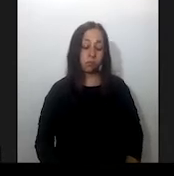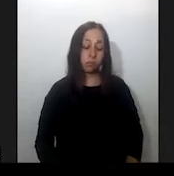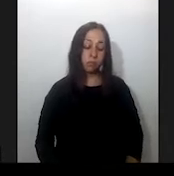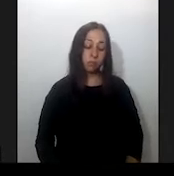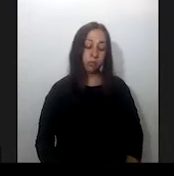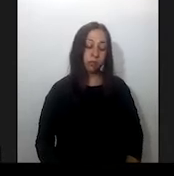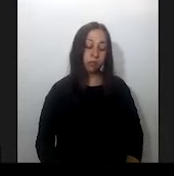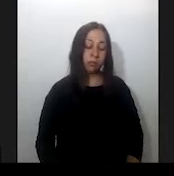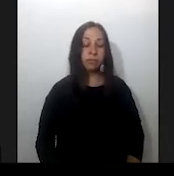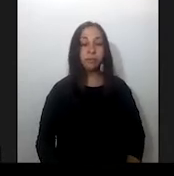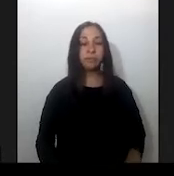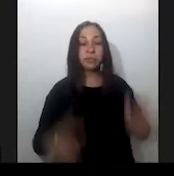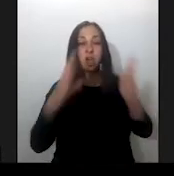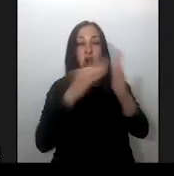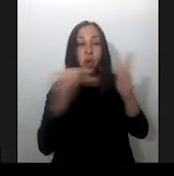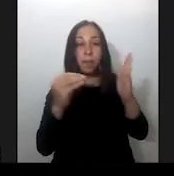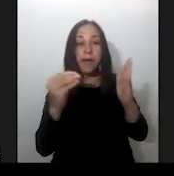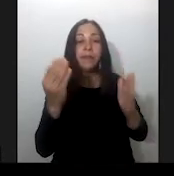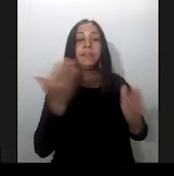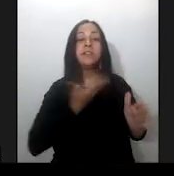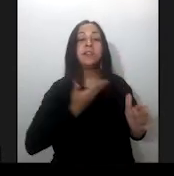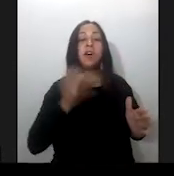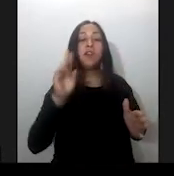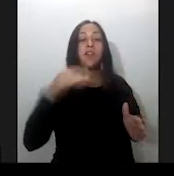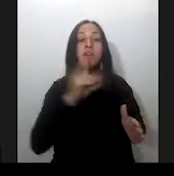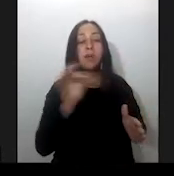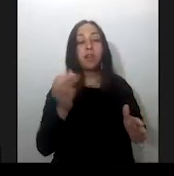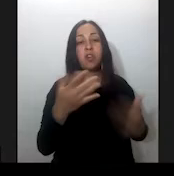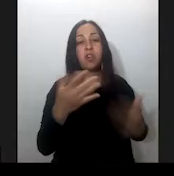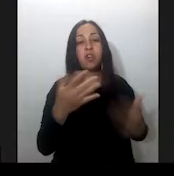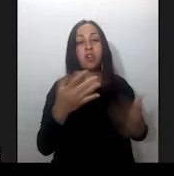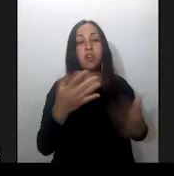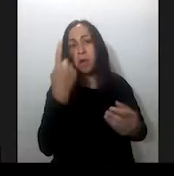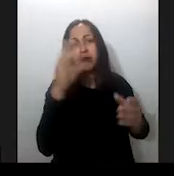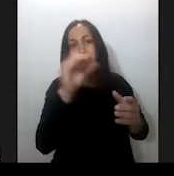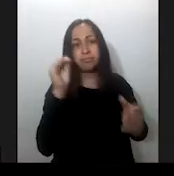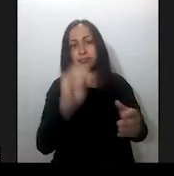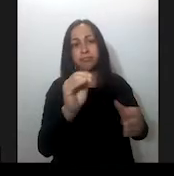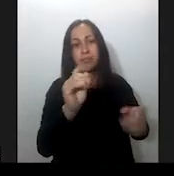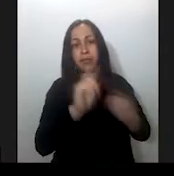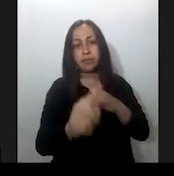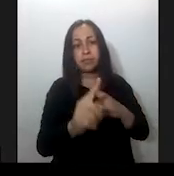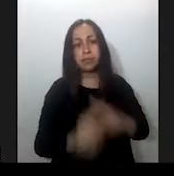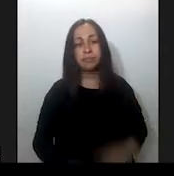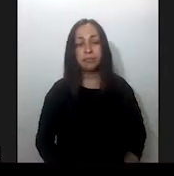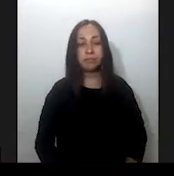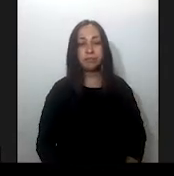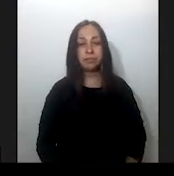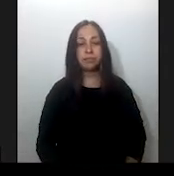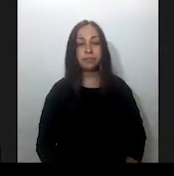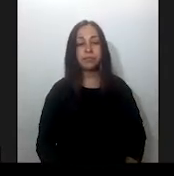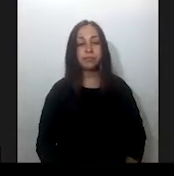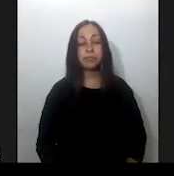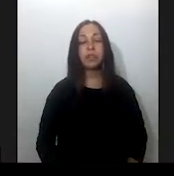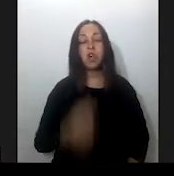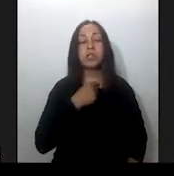El copiar formato es muy útil porque me evita tener que configurar todo otra vez. Lo puedo hacer una sola vez y simplemente lo copio.